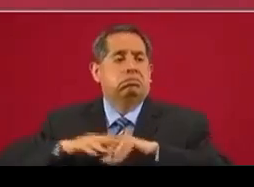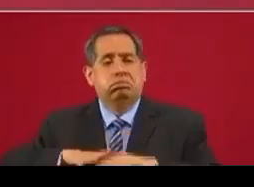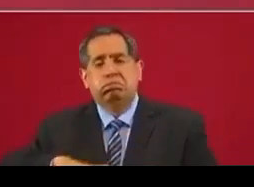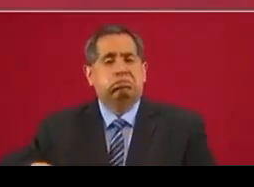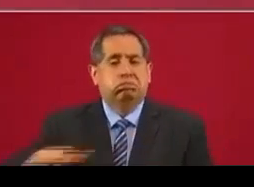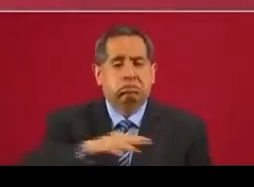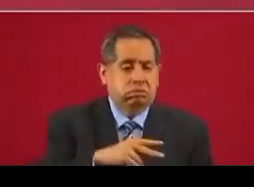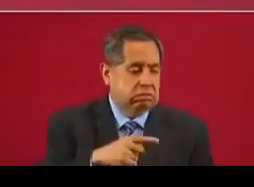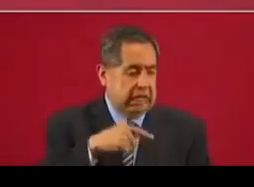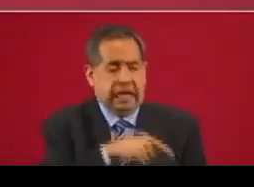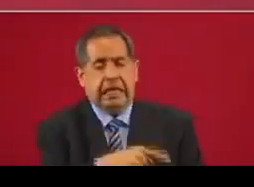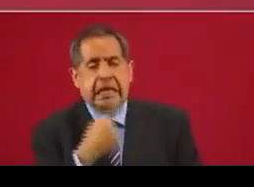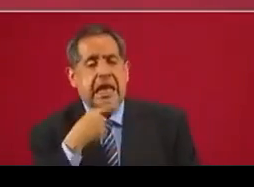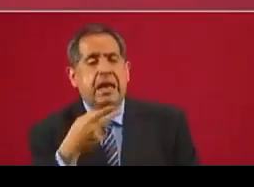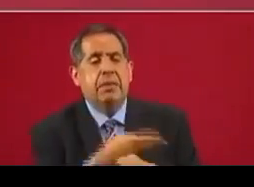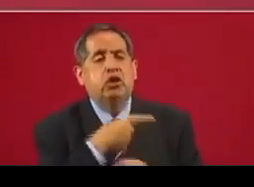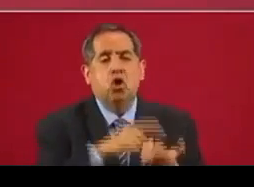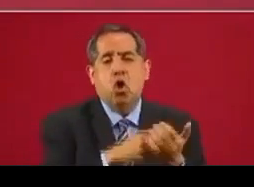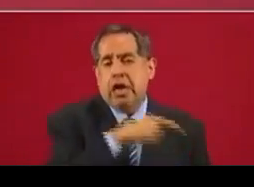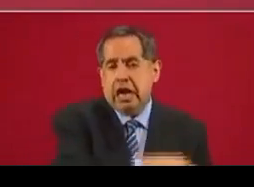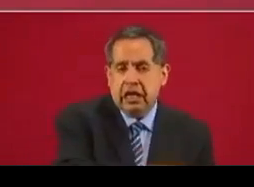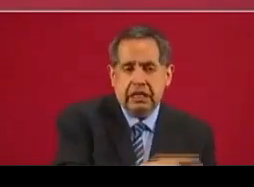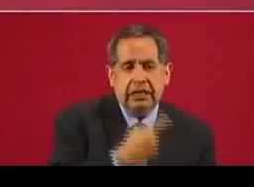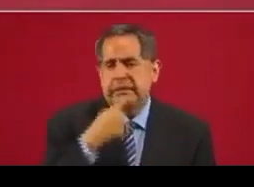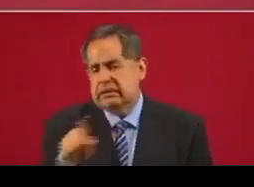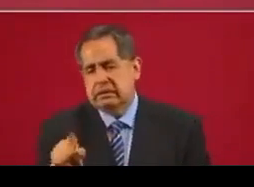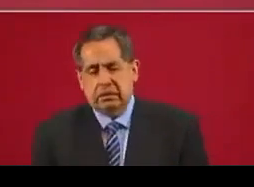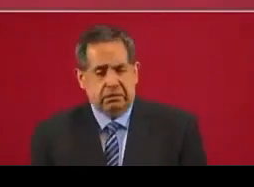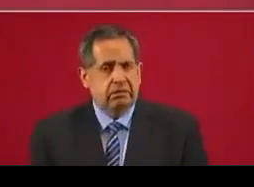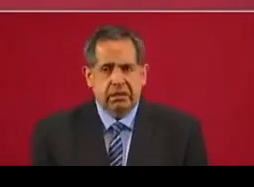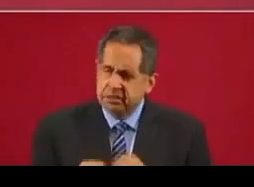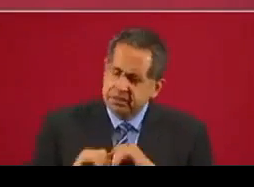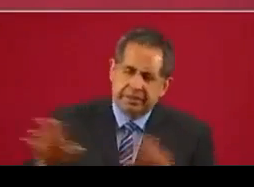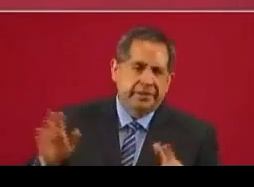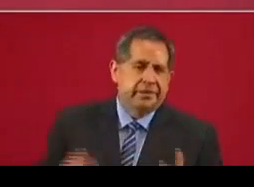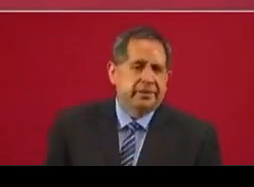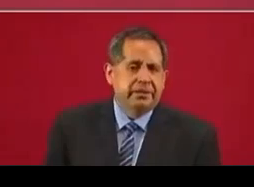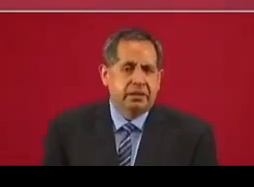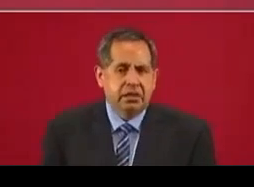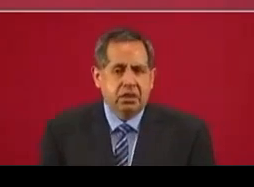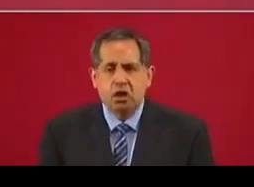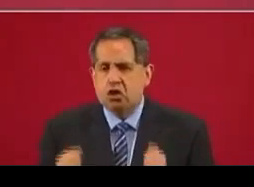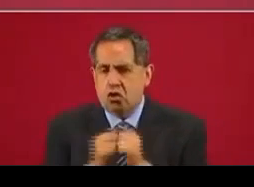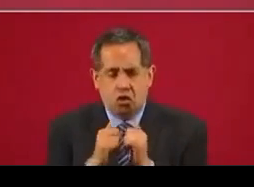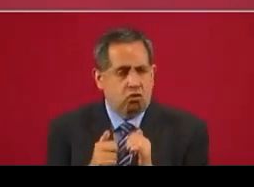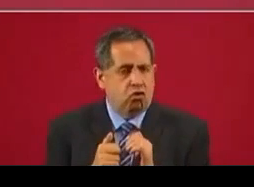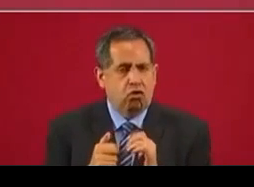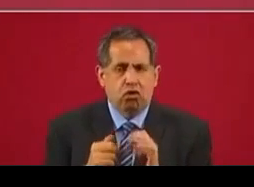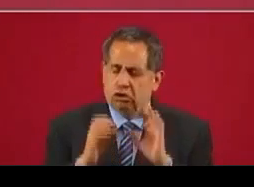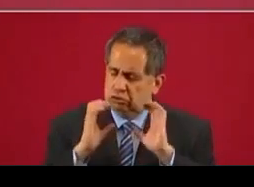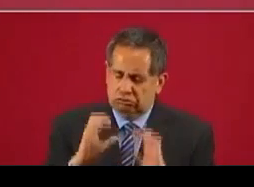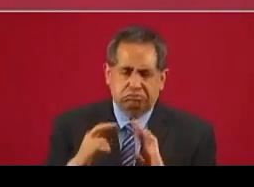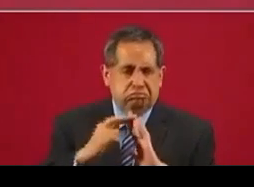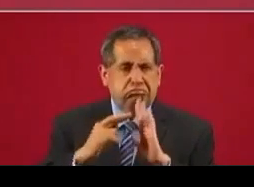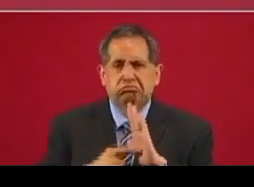sobre esta denuncia desde luego con todos los implicados